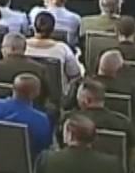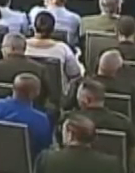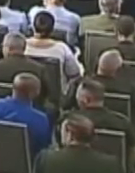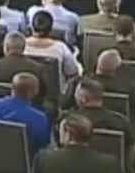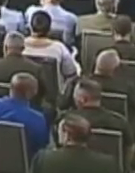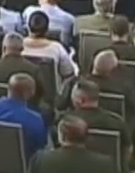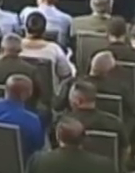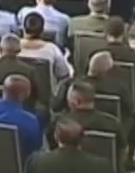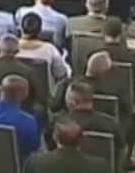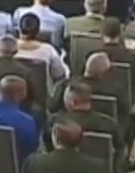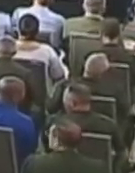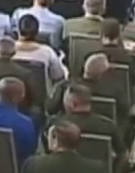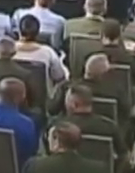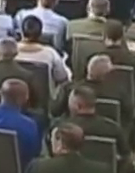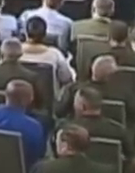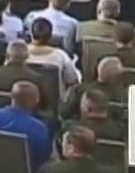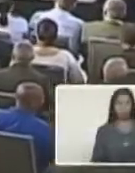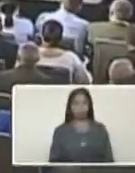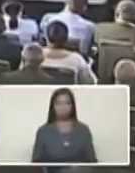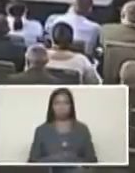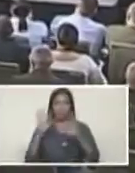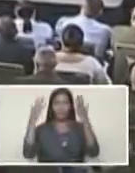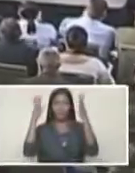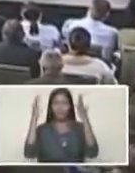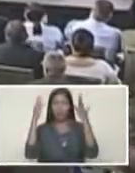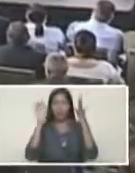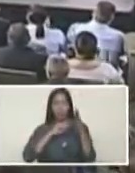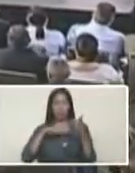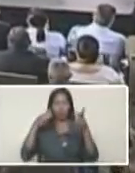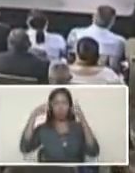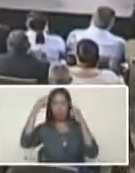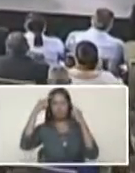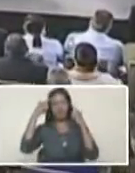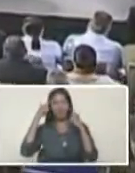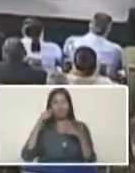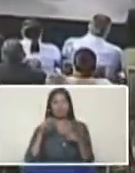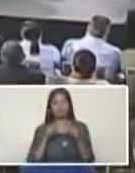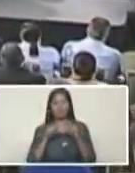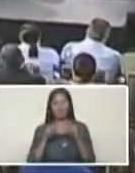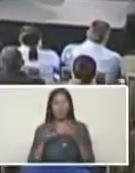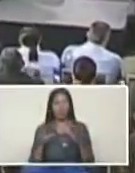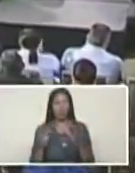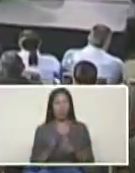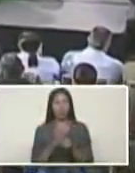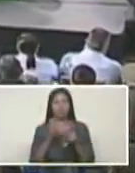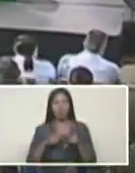Un aplauso a nuestro comandante que se encuentra seguro,